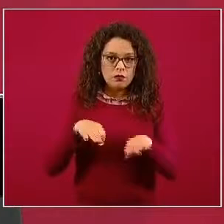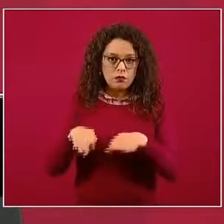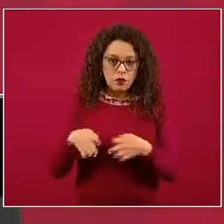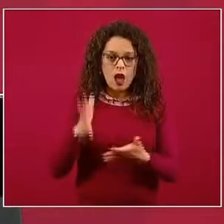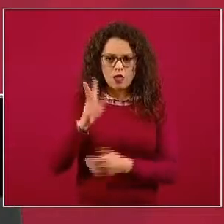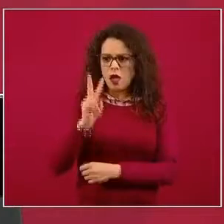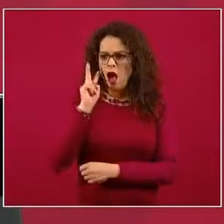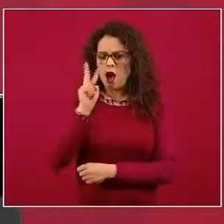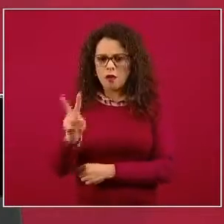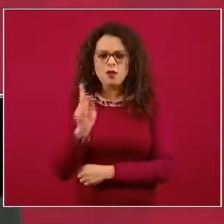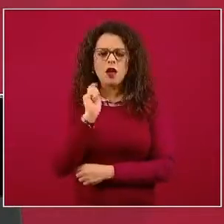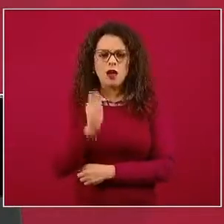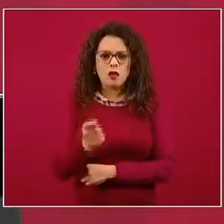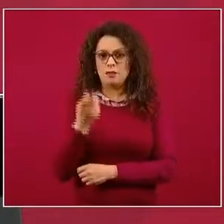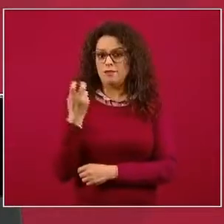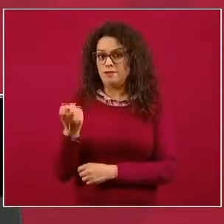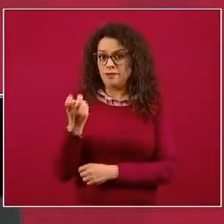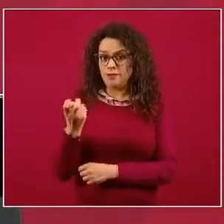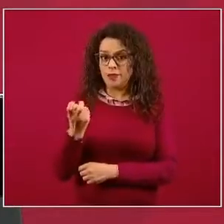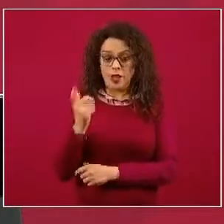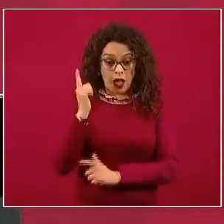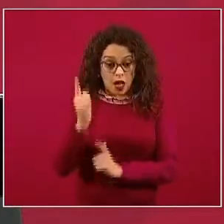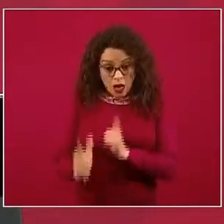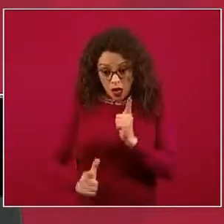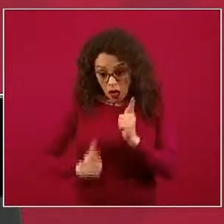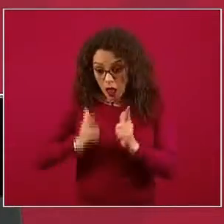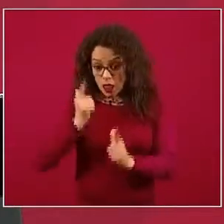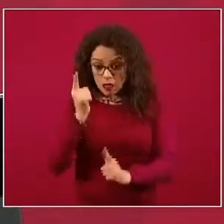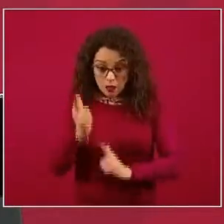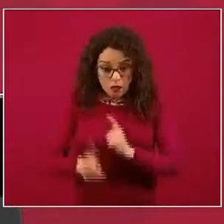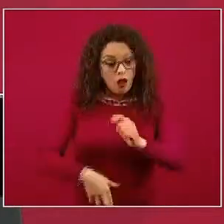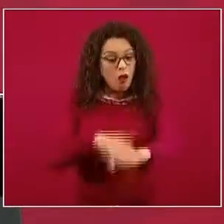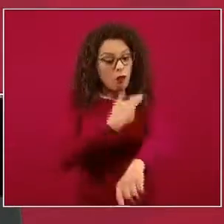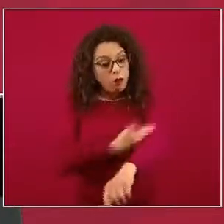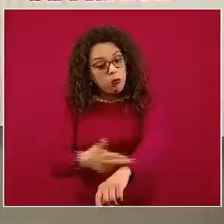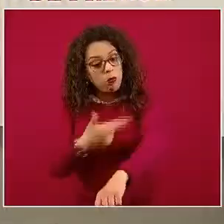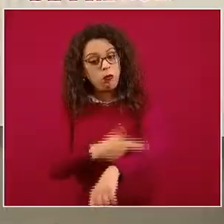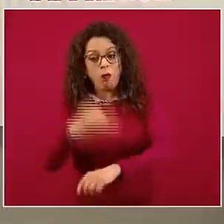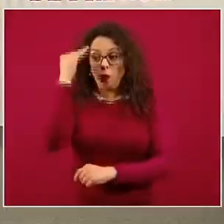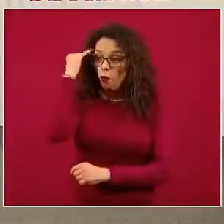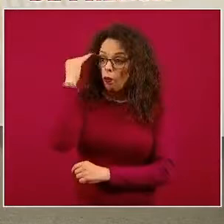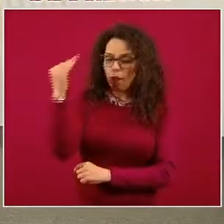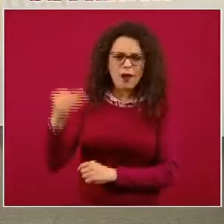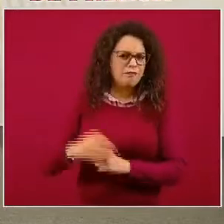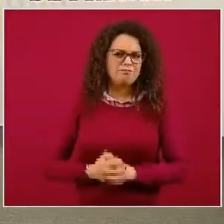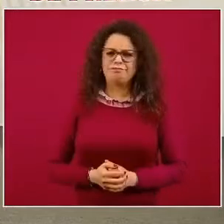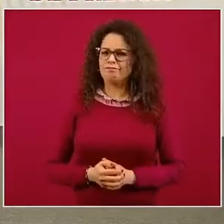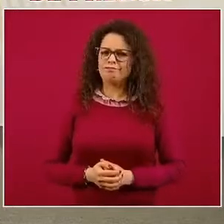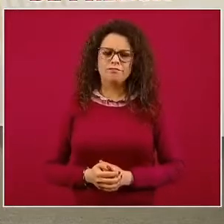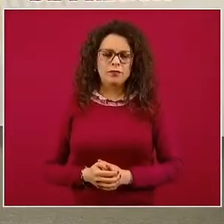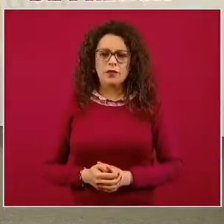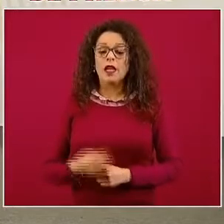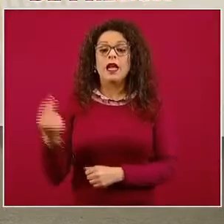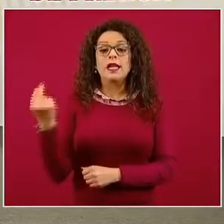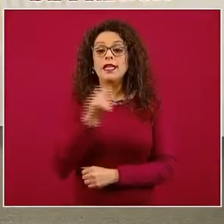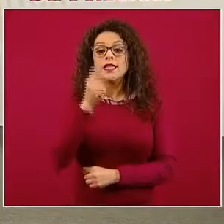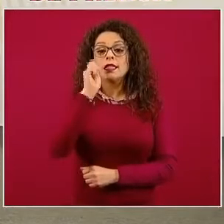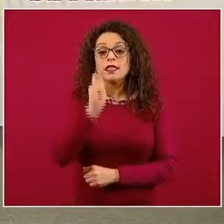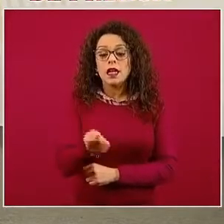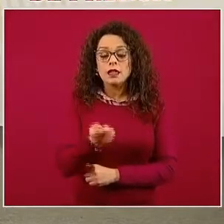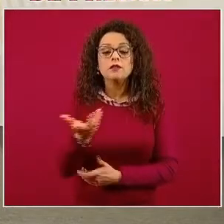práctica, eso no tiene por qué ser lento, no es un proceso burocrático, lo que requiere es un proceso de